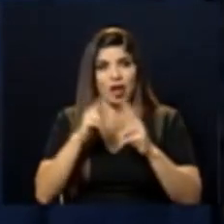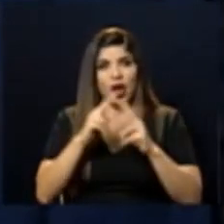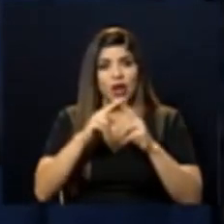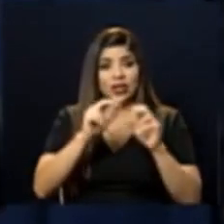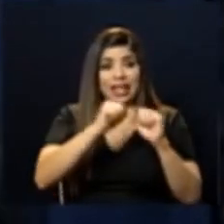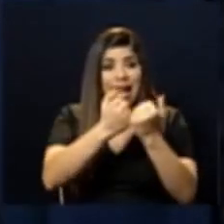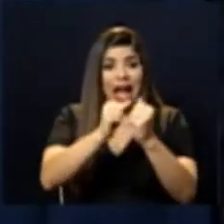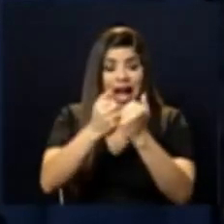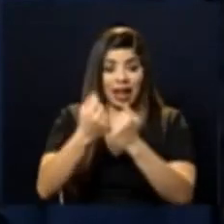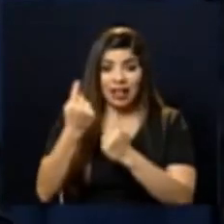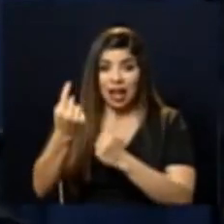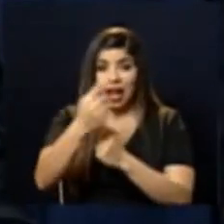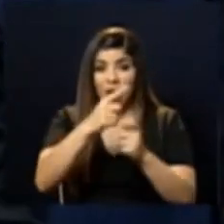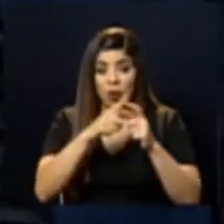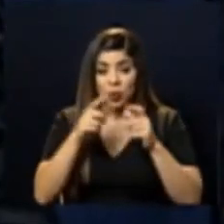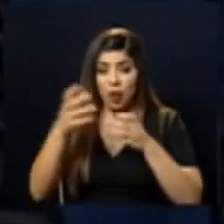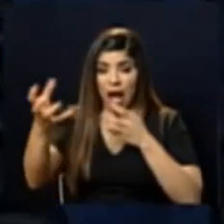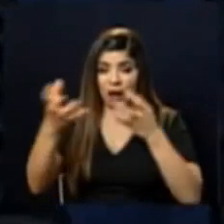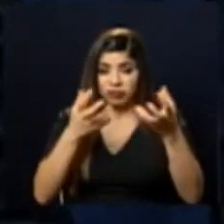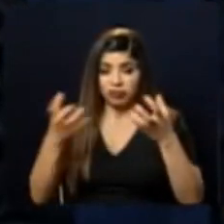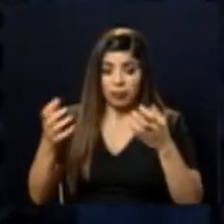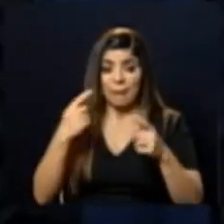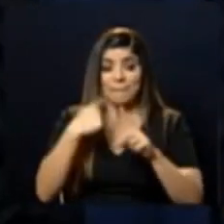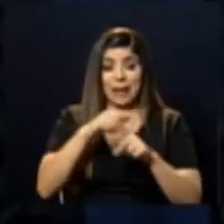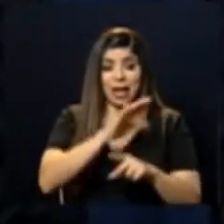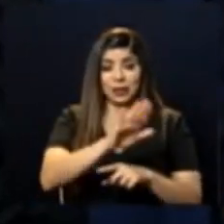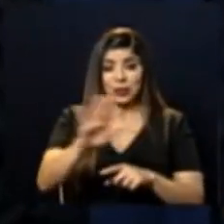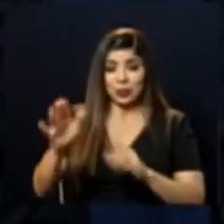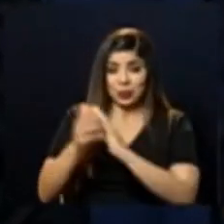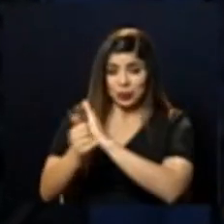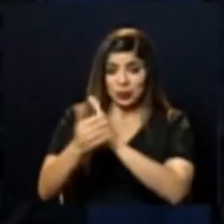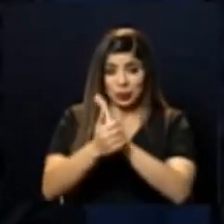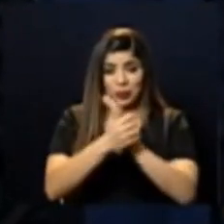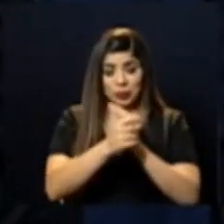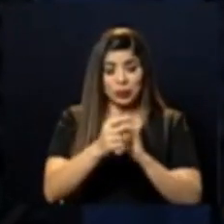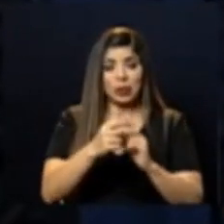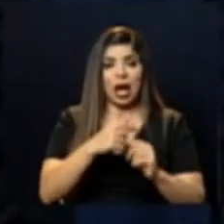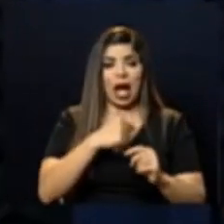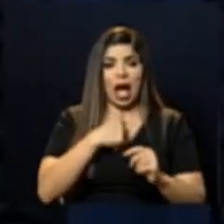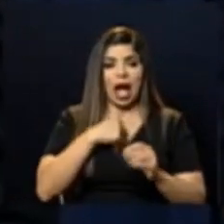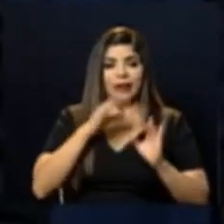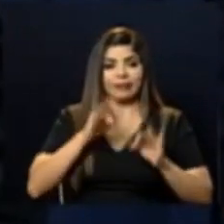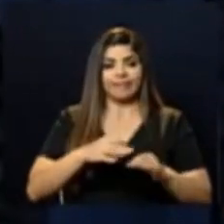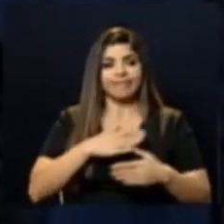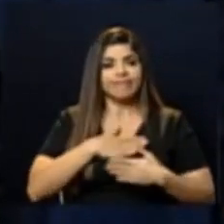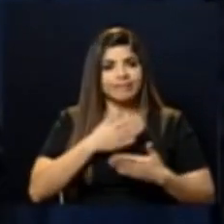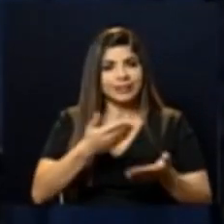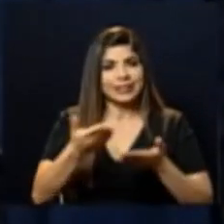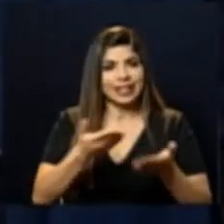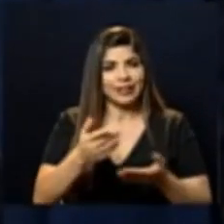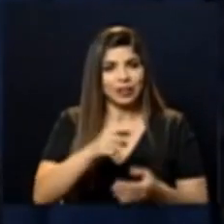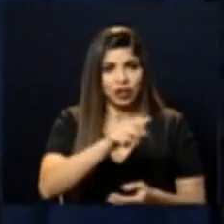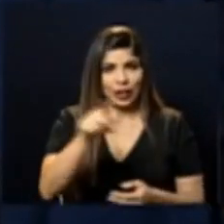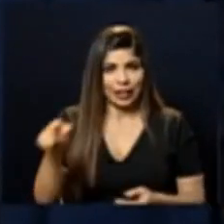de cada zona y sus potencialidades y poniéndose al servicio de ellos.